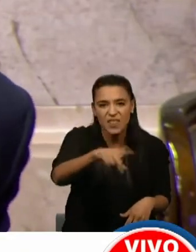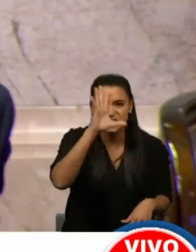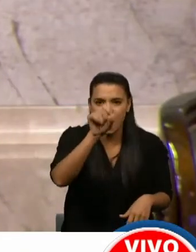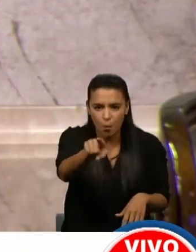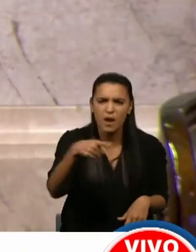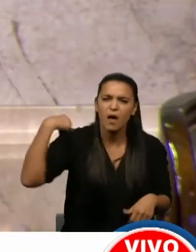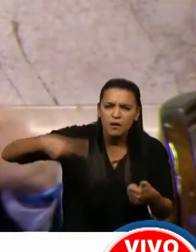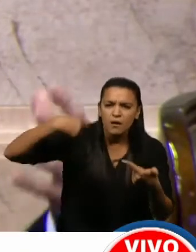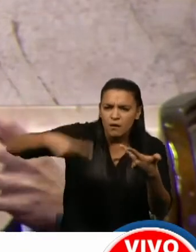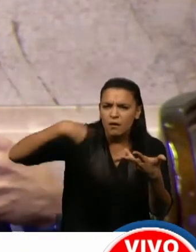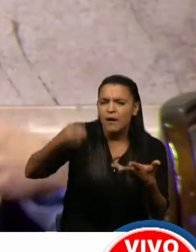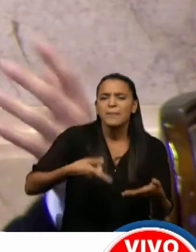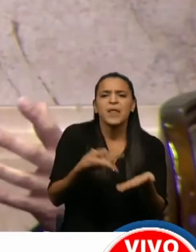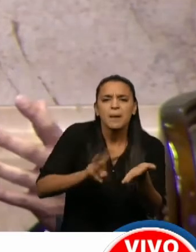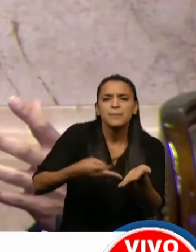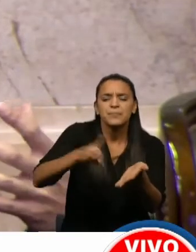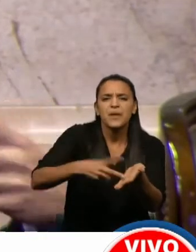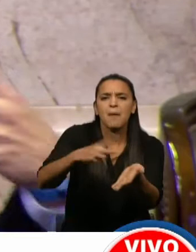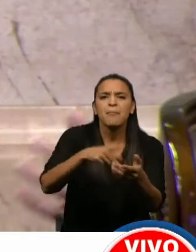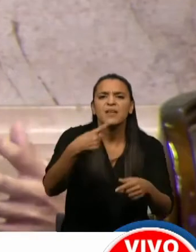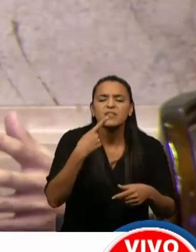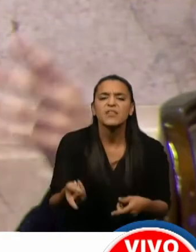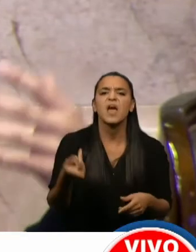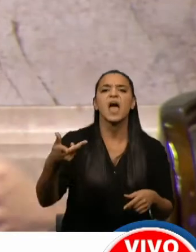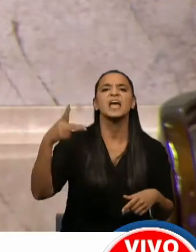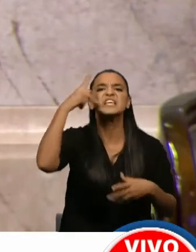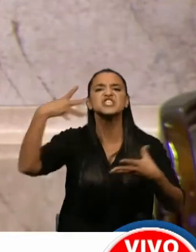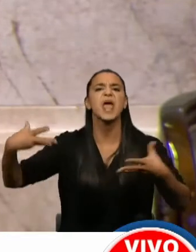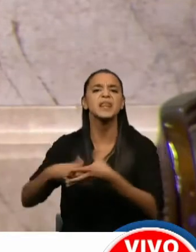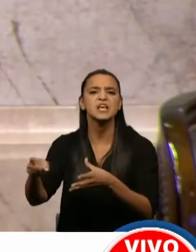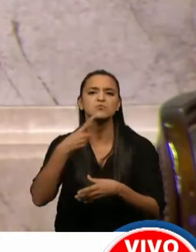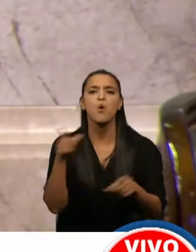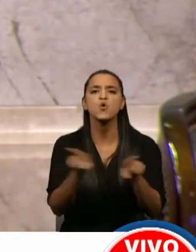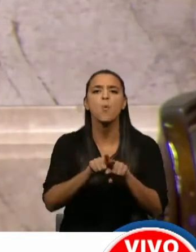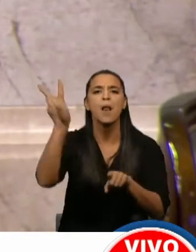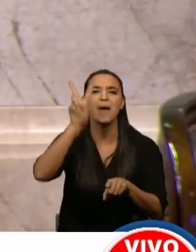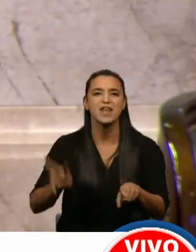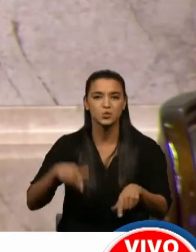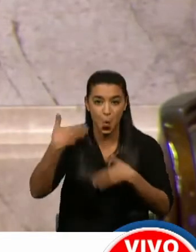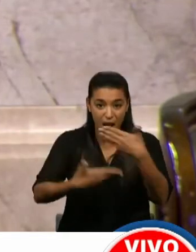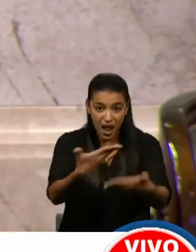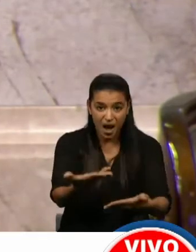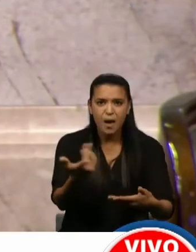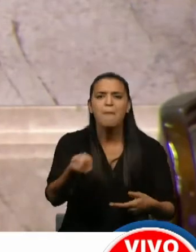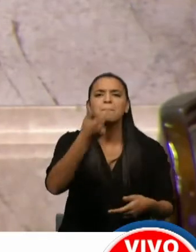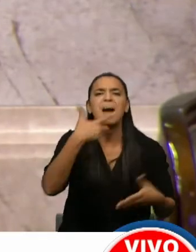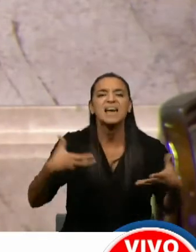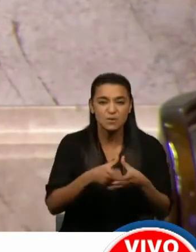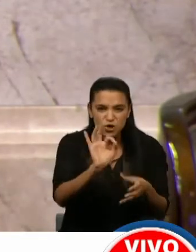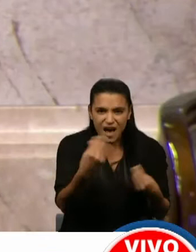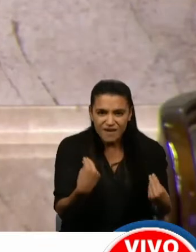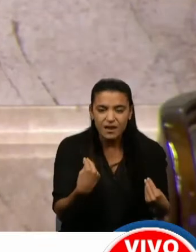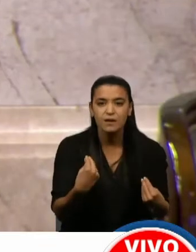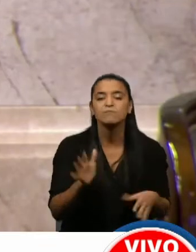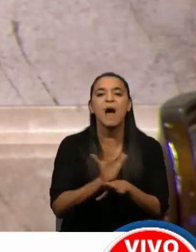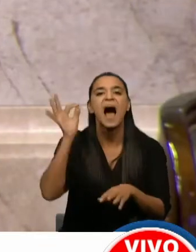todo el tiempo en los medios repetían que nos iban a llevar, que el kirchnerismo nos iba a llevar a ser como Venezuela, ¿saben dónde nos llevó el macrismo? A